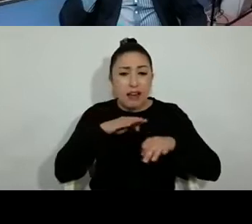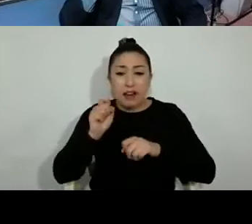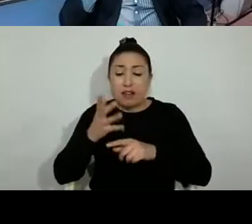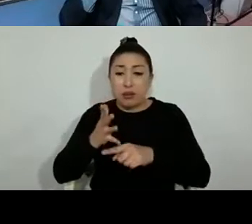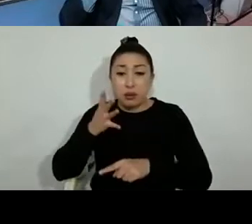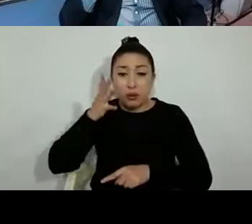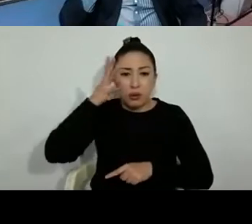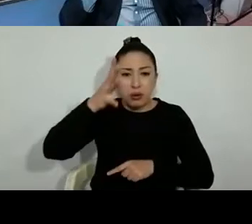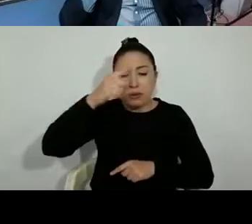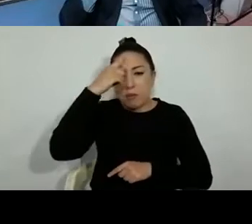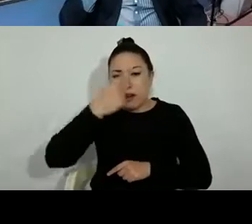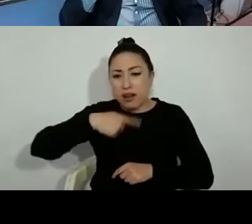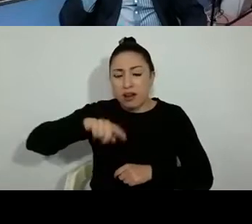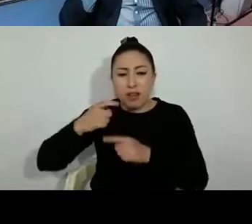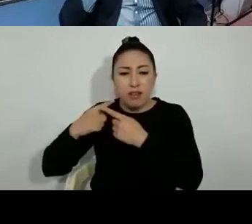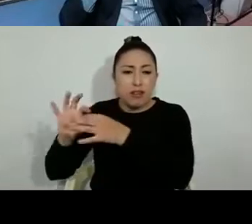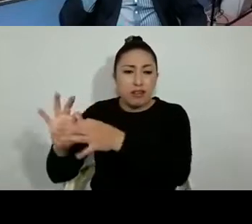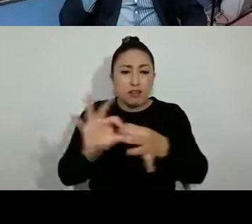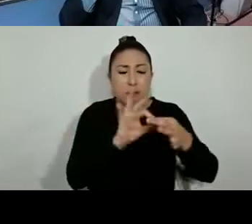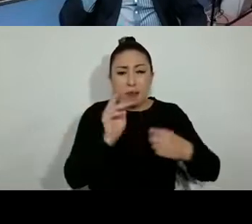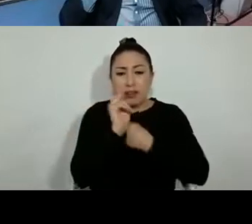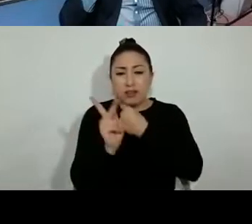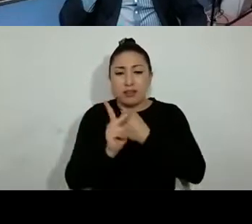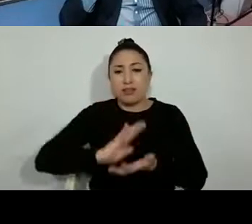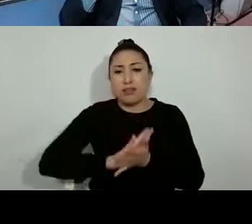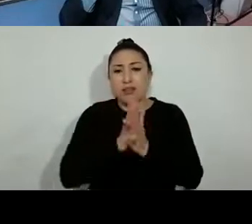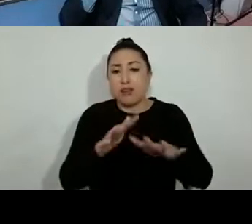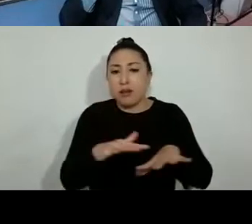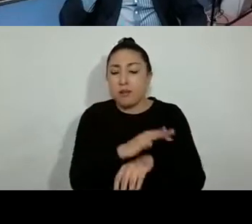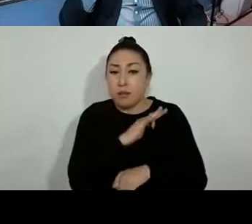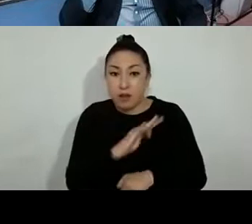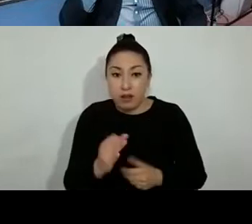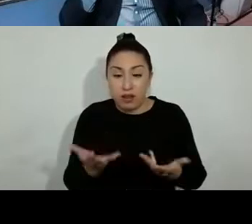internacional. Las organizaciones sindicales tendrán que